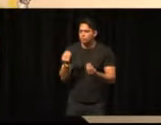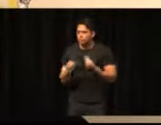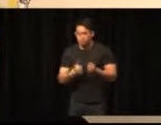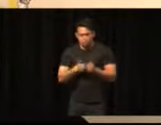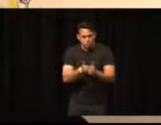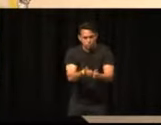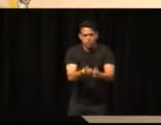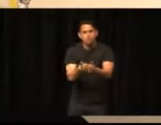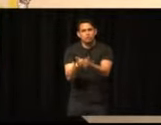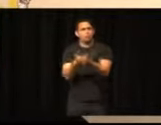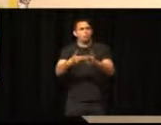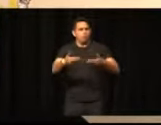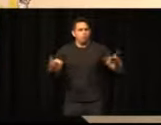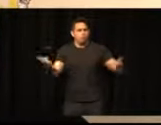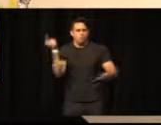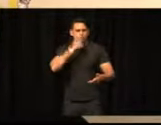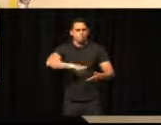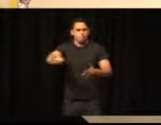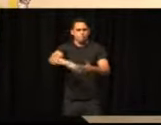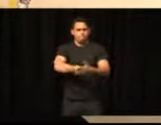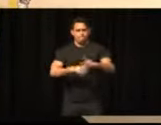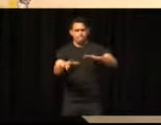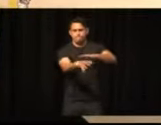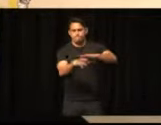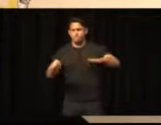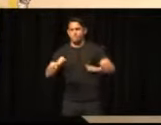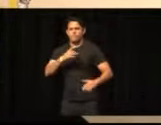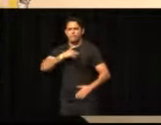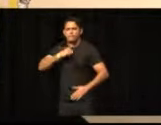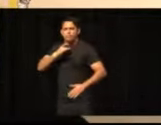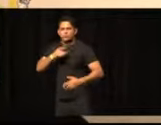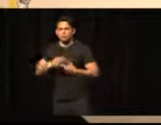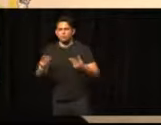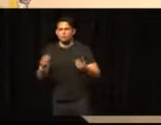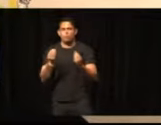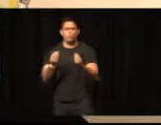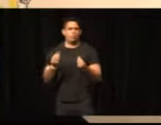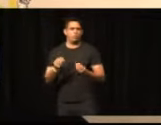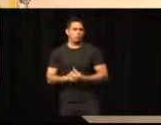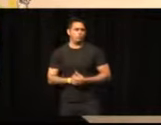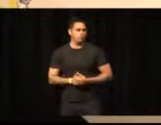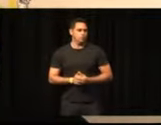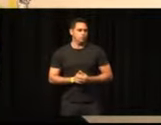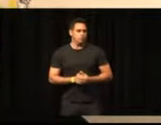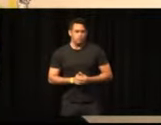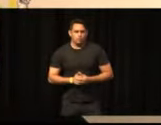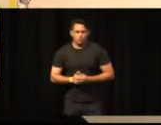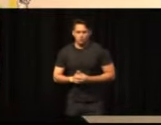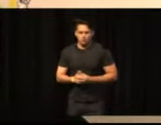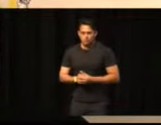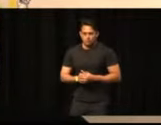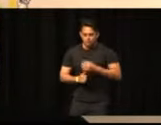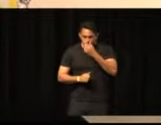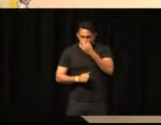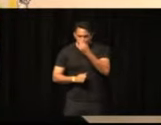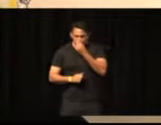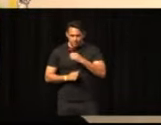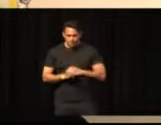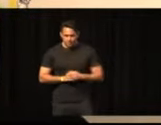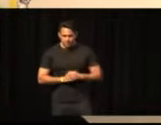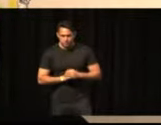preparación, el seguimiento y la actuación efectiva del voluntario en las instituciones? Por favor,